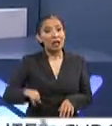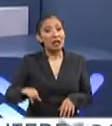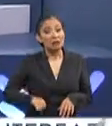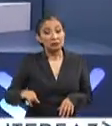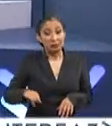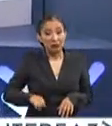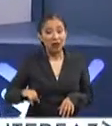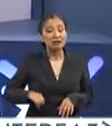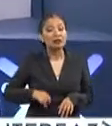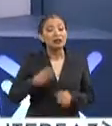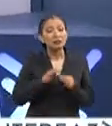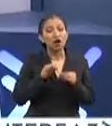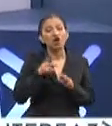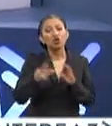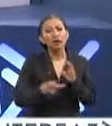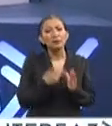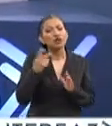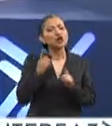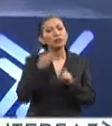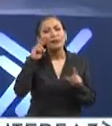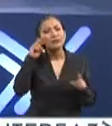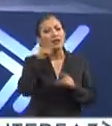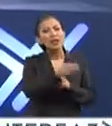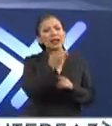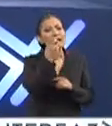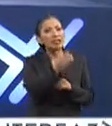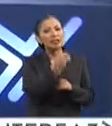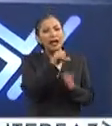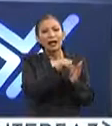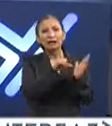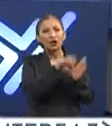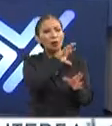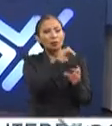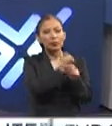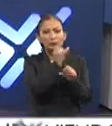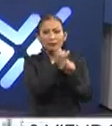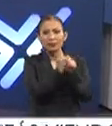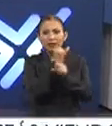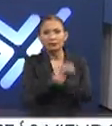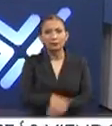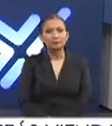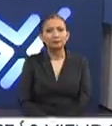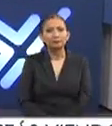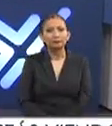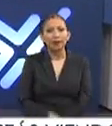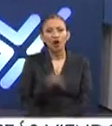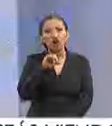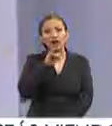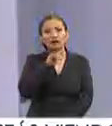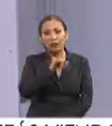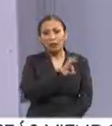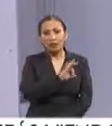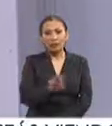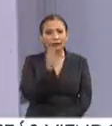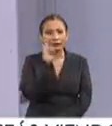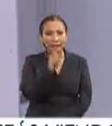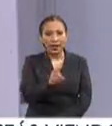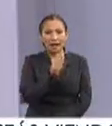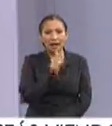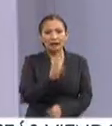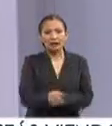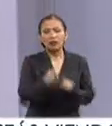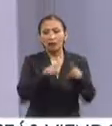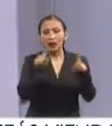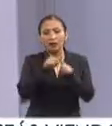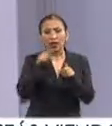interesantísimo. Platícanos otra vez dónde pueden consultar el artículo completo y todo lo que generan ahí en la Agencia Informativa. Claro, pueden encontrar este texto